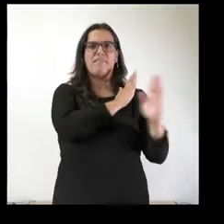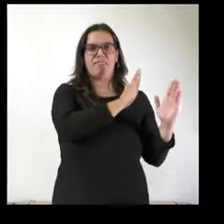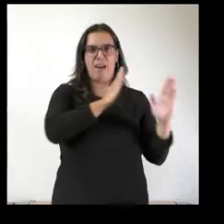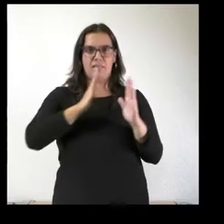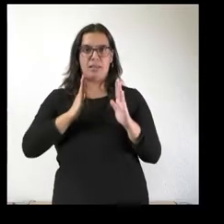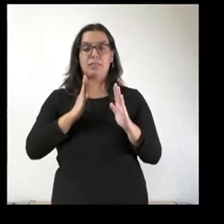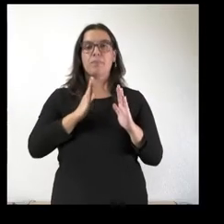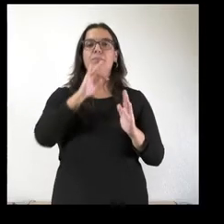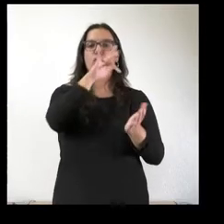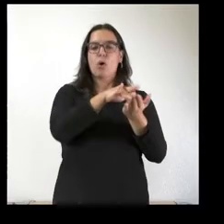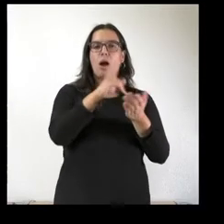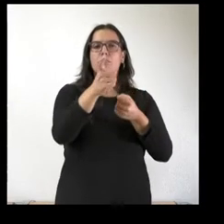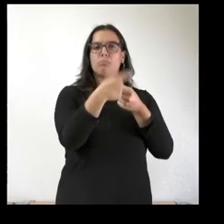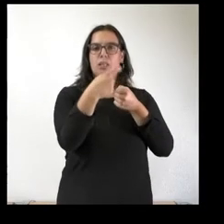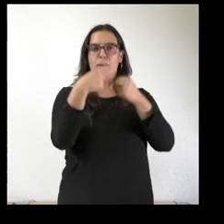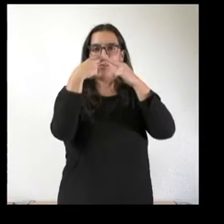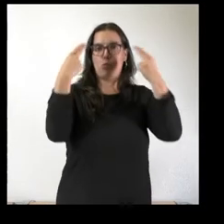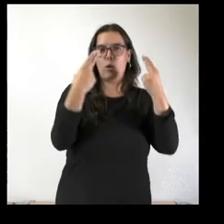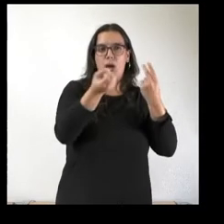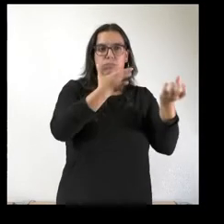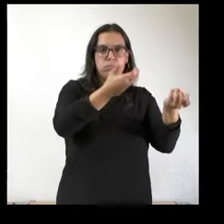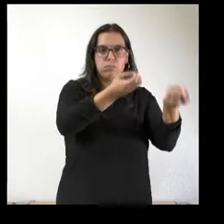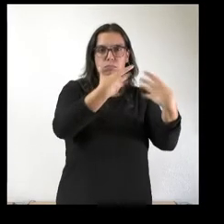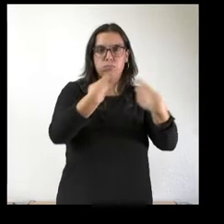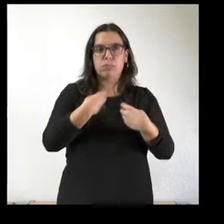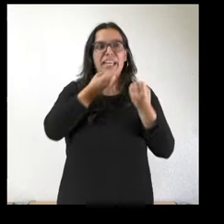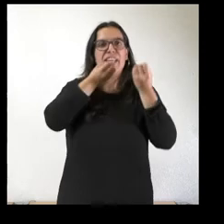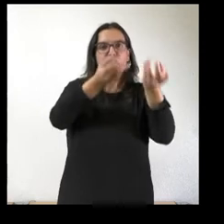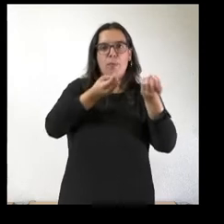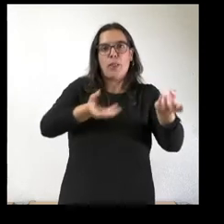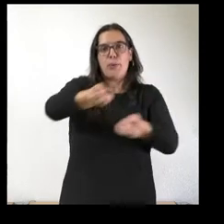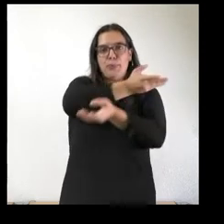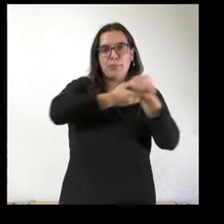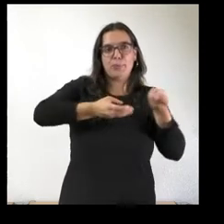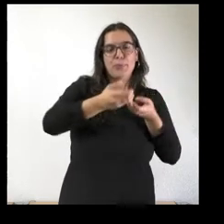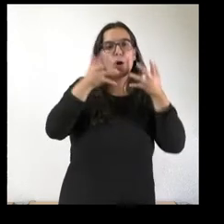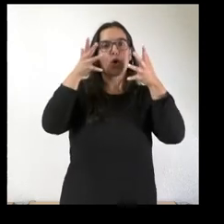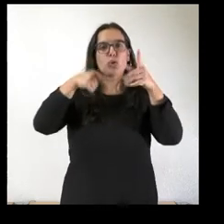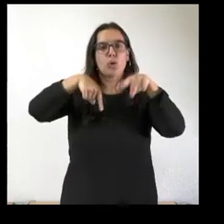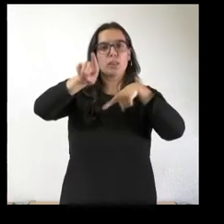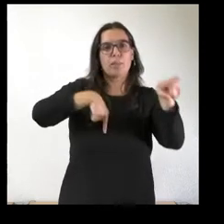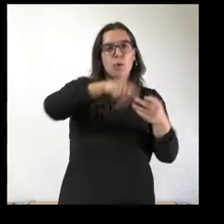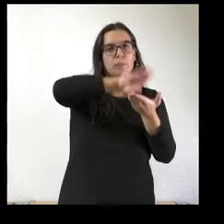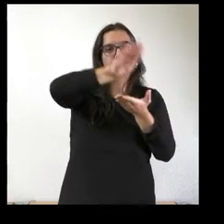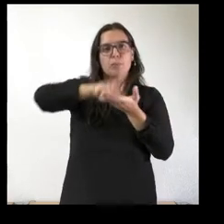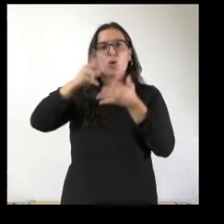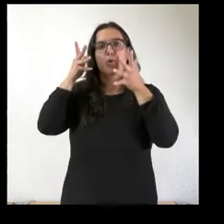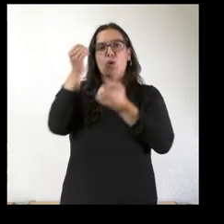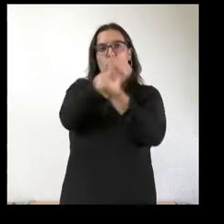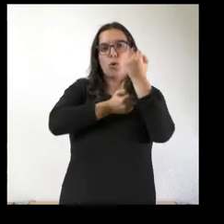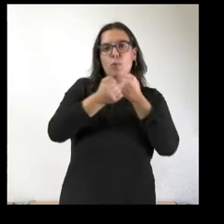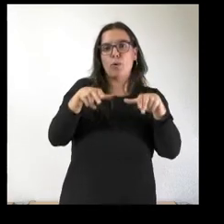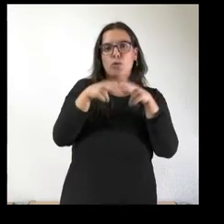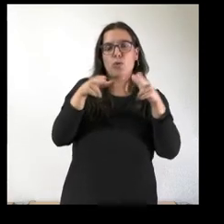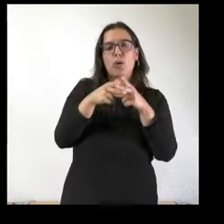el que ha habido participación pública, información al ciudadano, sometimiento al Consejo de Transportes, al Consejo Económico y Social, al